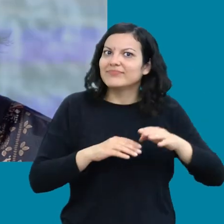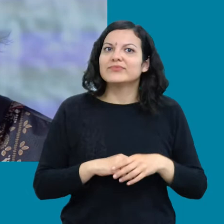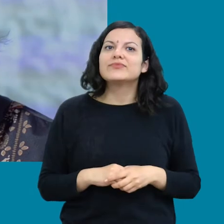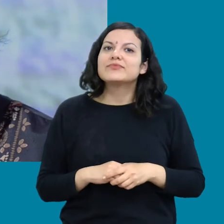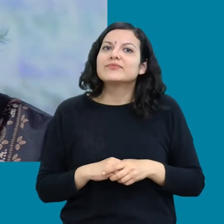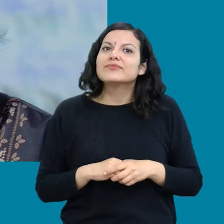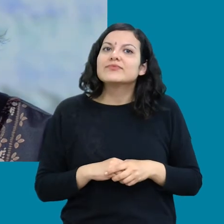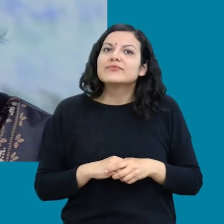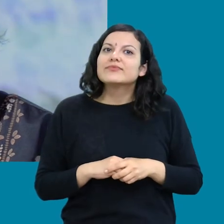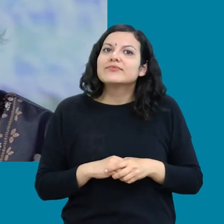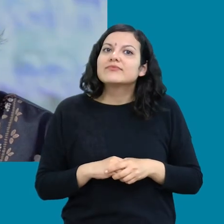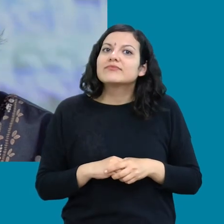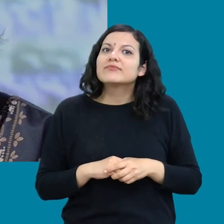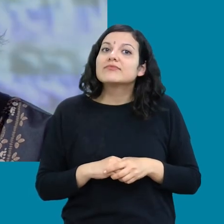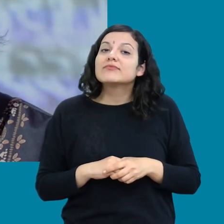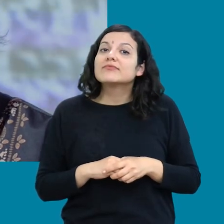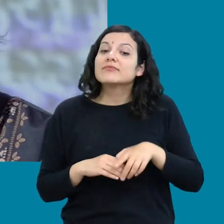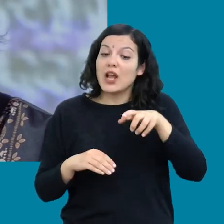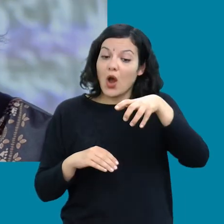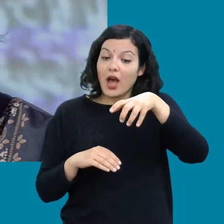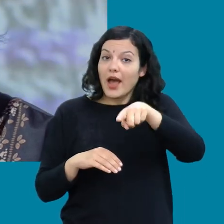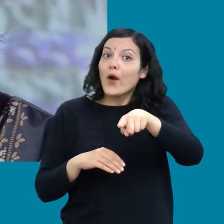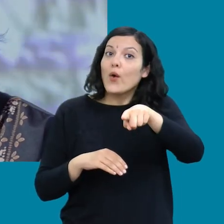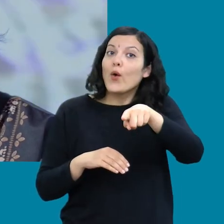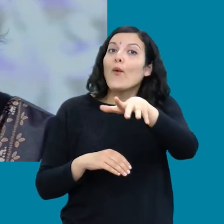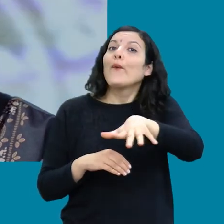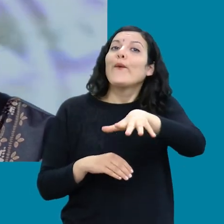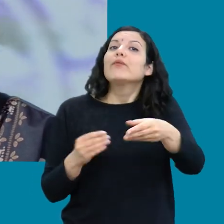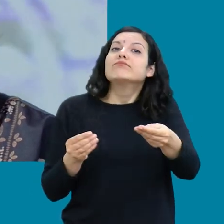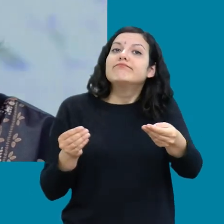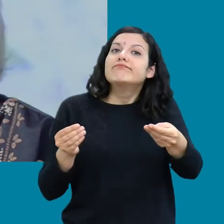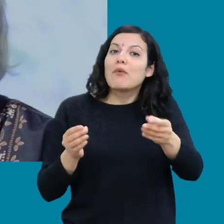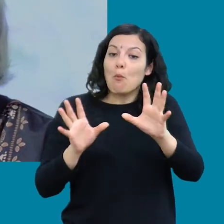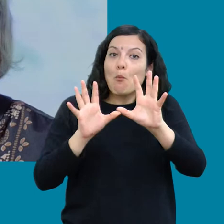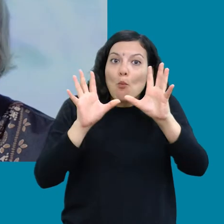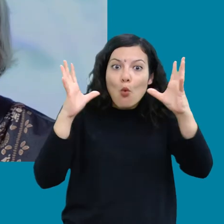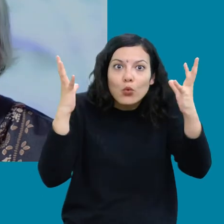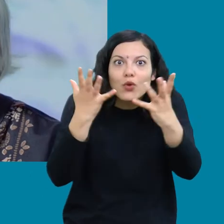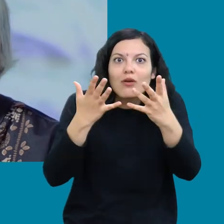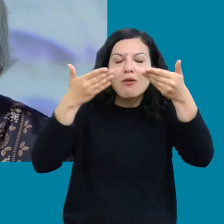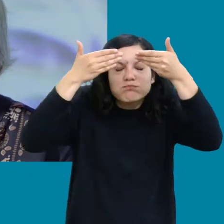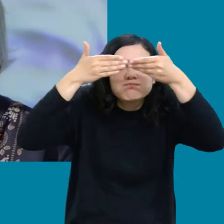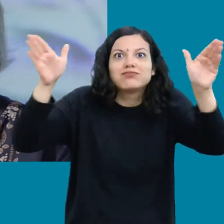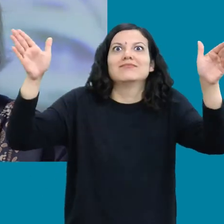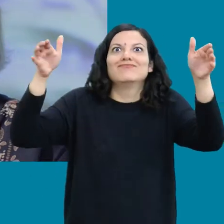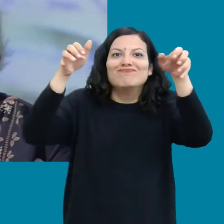de las clases, es el lugar donde el mundo se abre ancho y